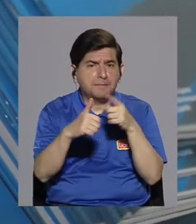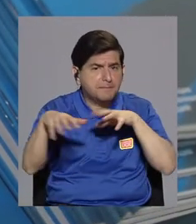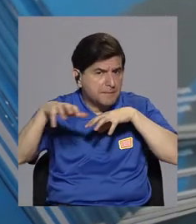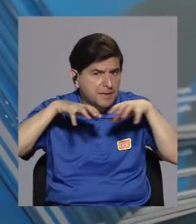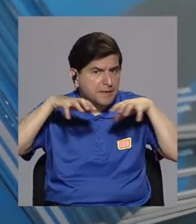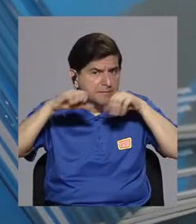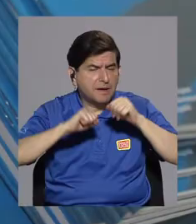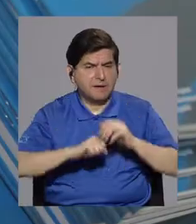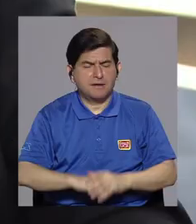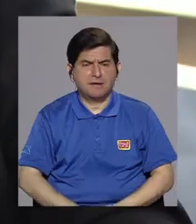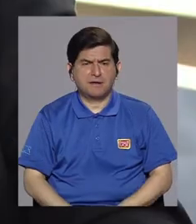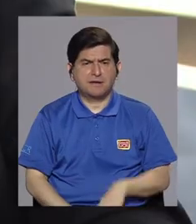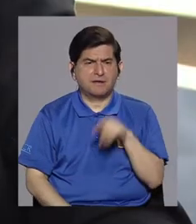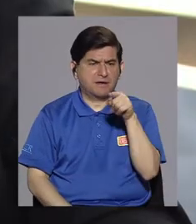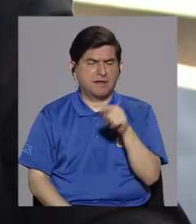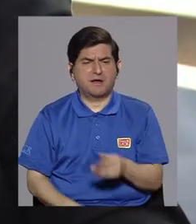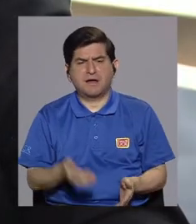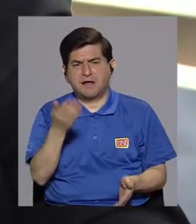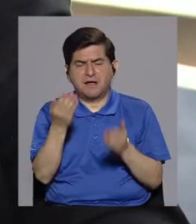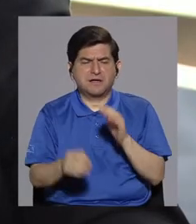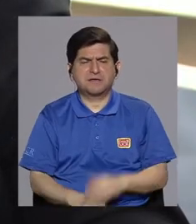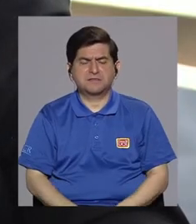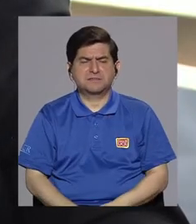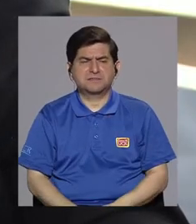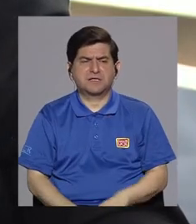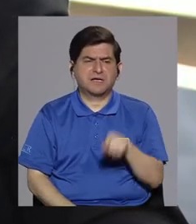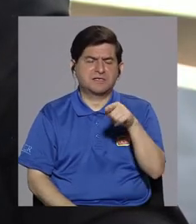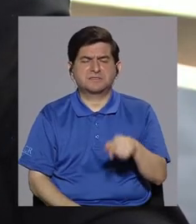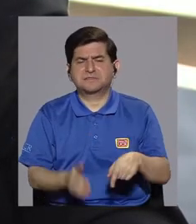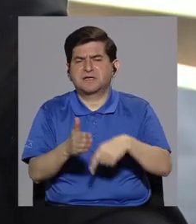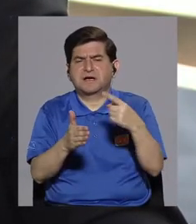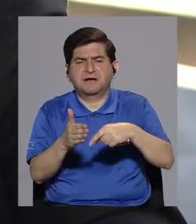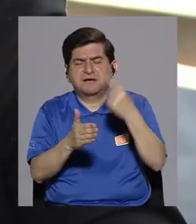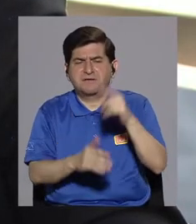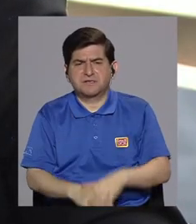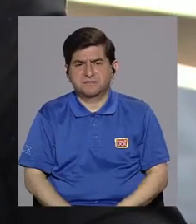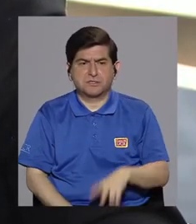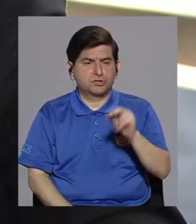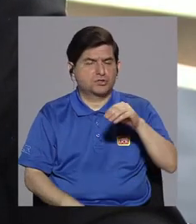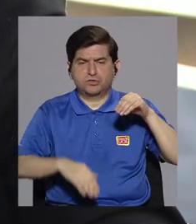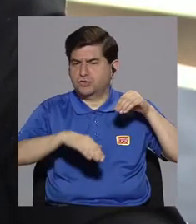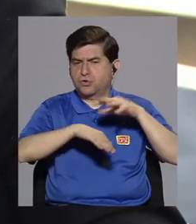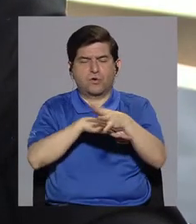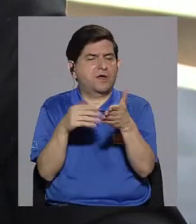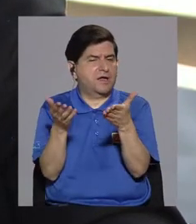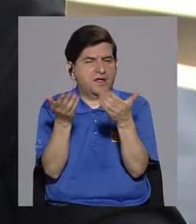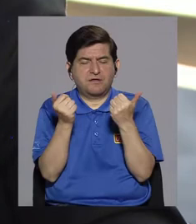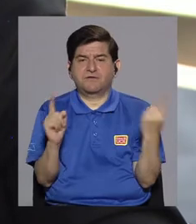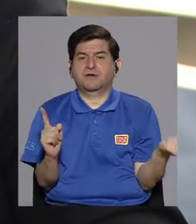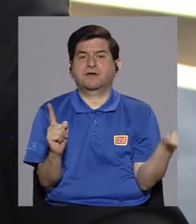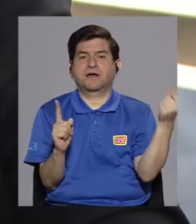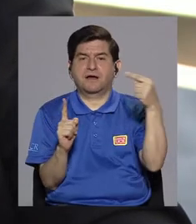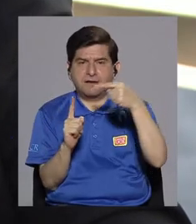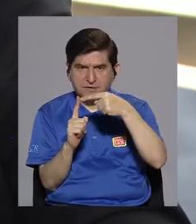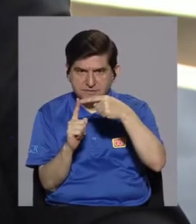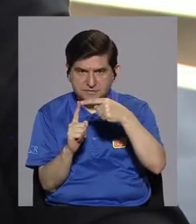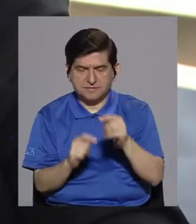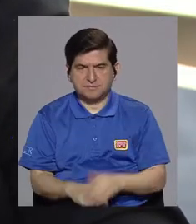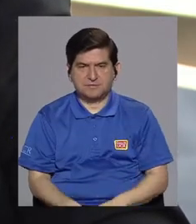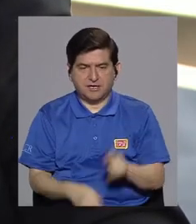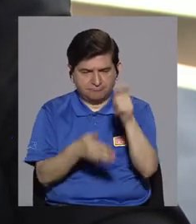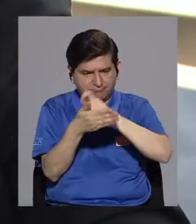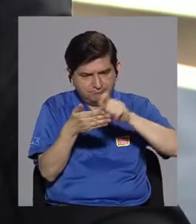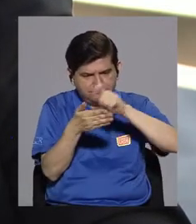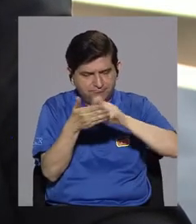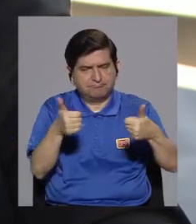acciones fueron acciones más bien espontáneas, no se generó el efecto deseado sino hasta que se